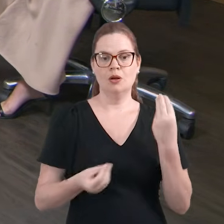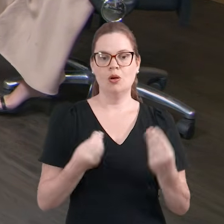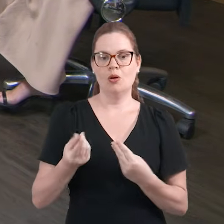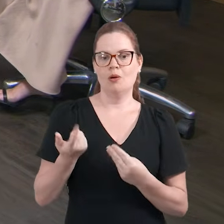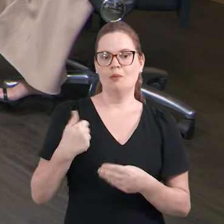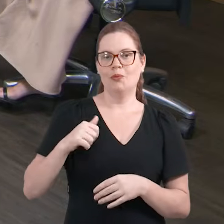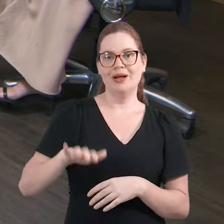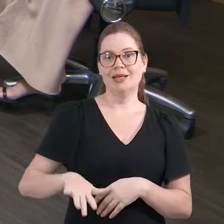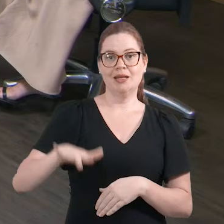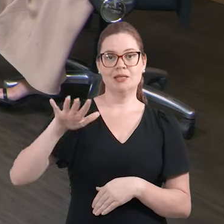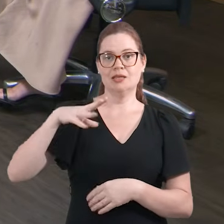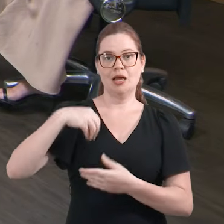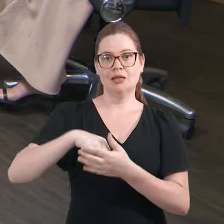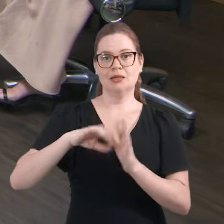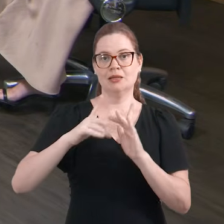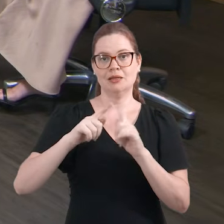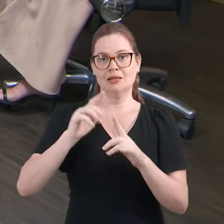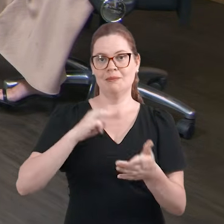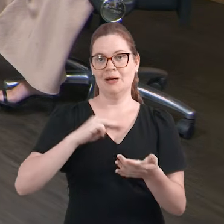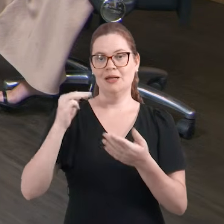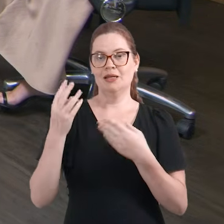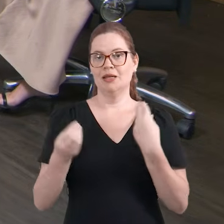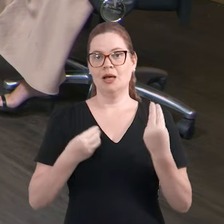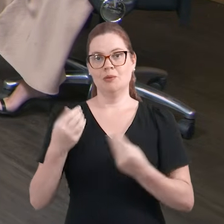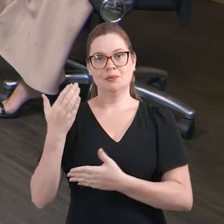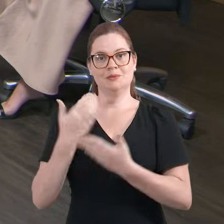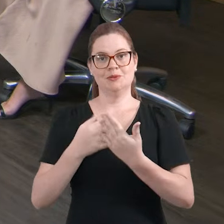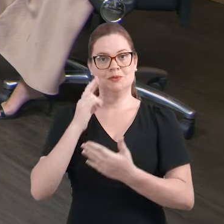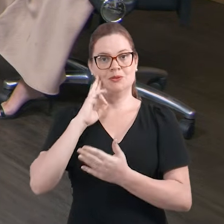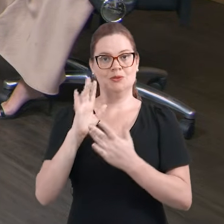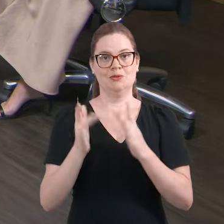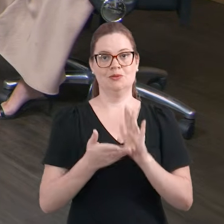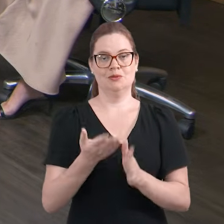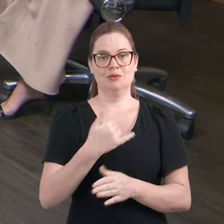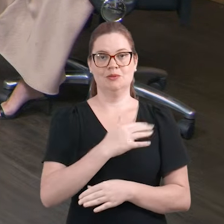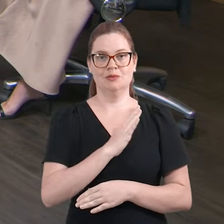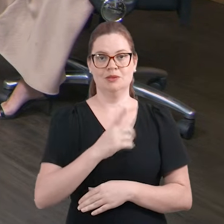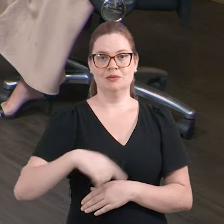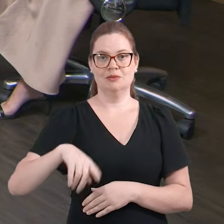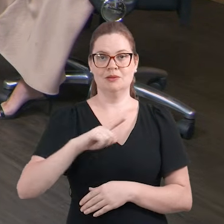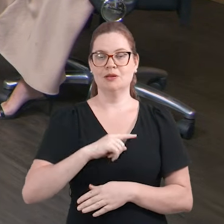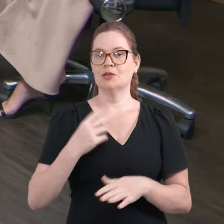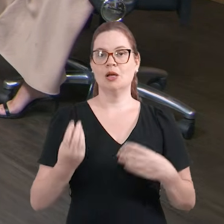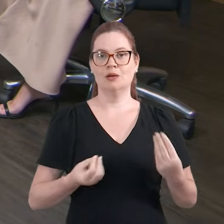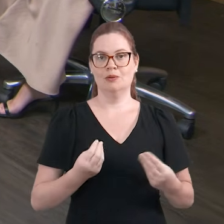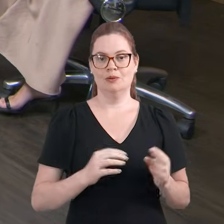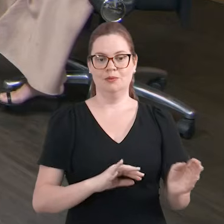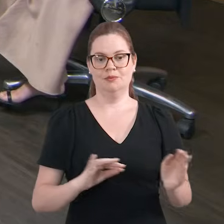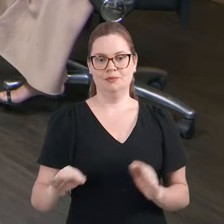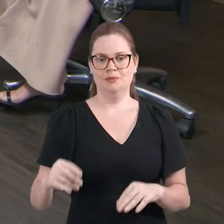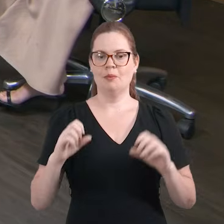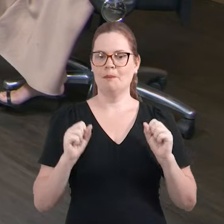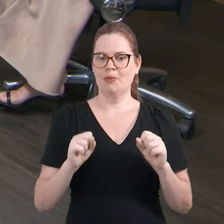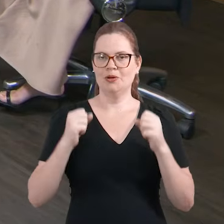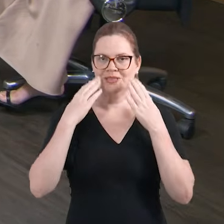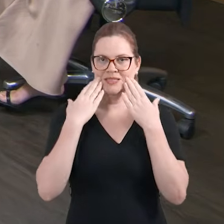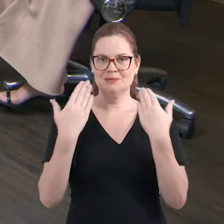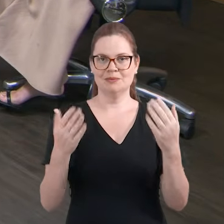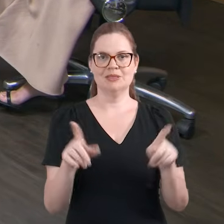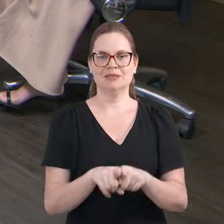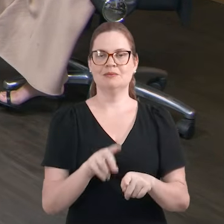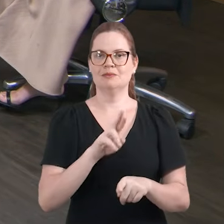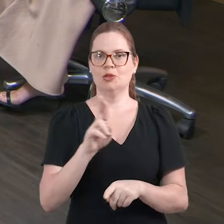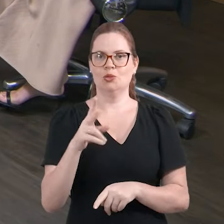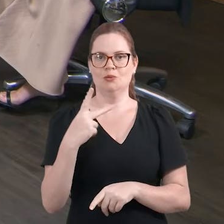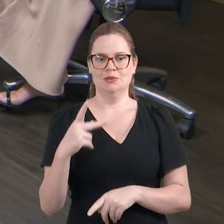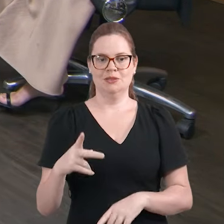que é crescer na obra, né? Como que é crescer com o Senhor habitando em nossas vidas, em nossos corações. Aí você pode se apresentar,